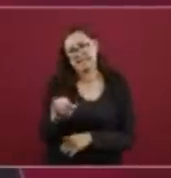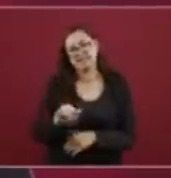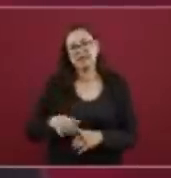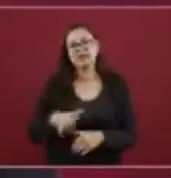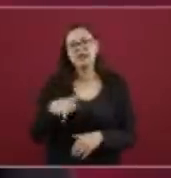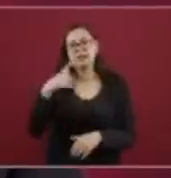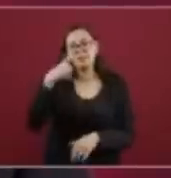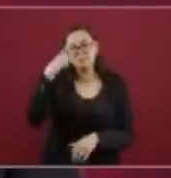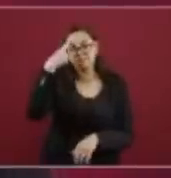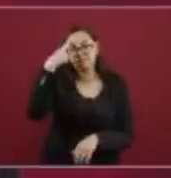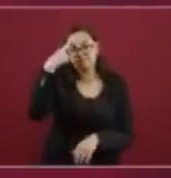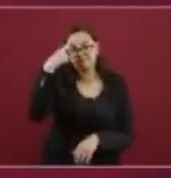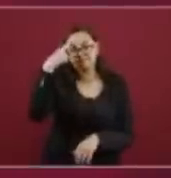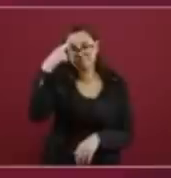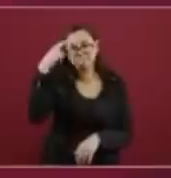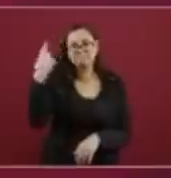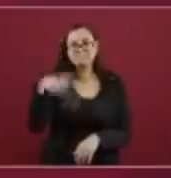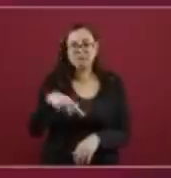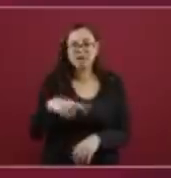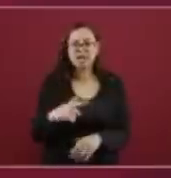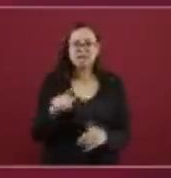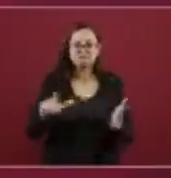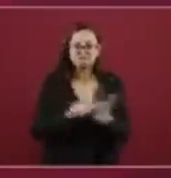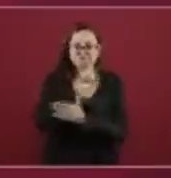a los procedimientos legales,